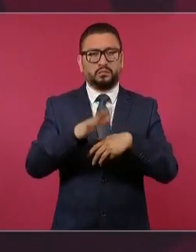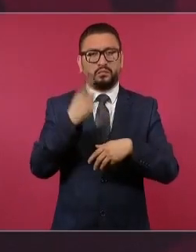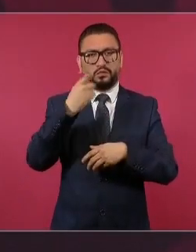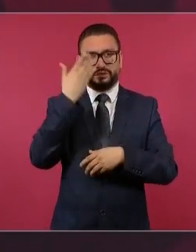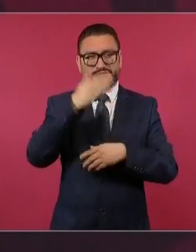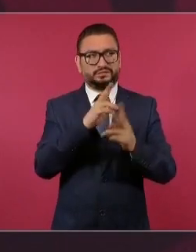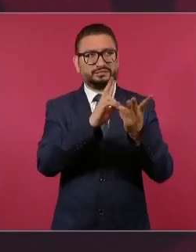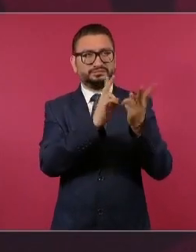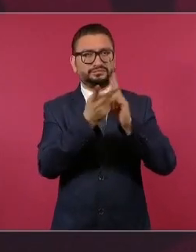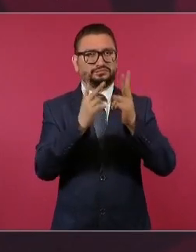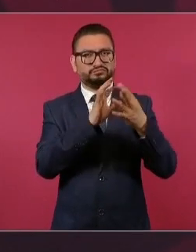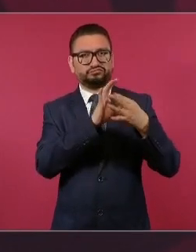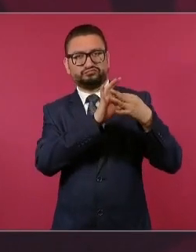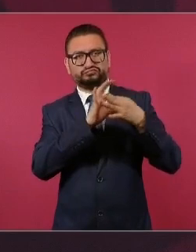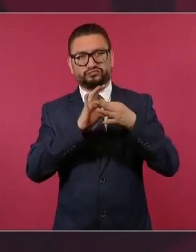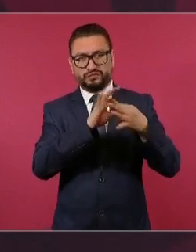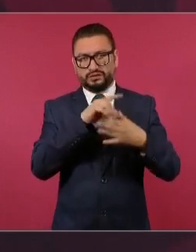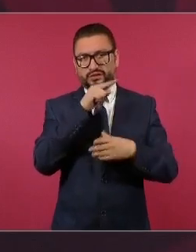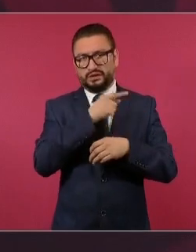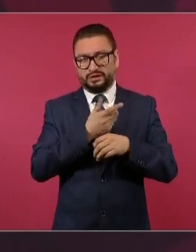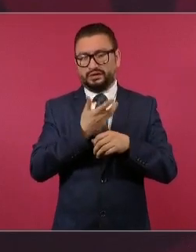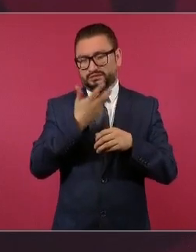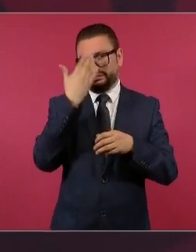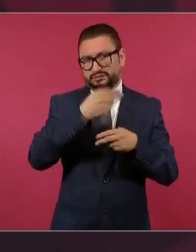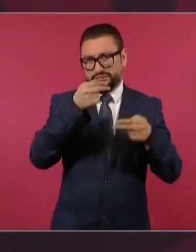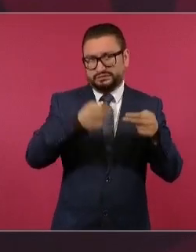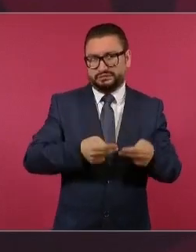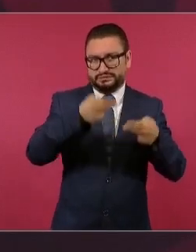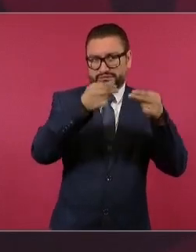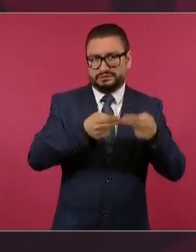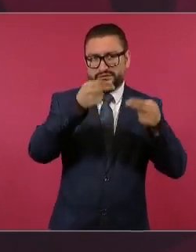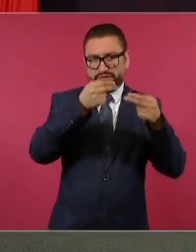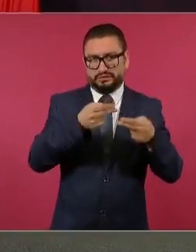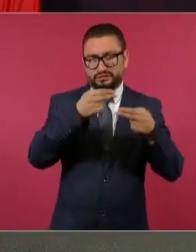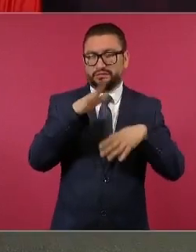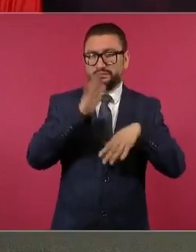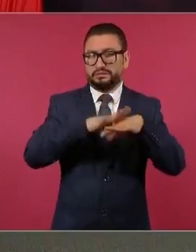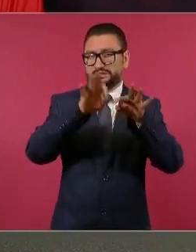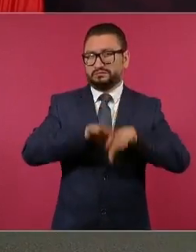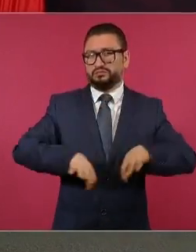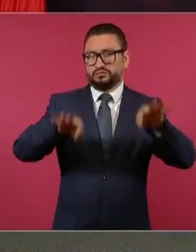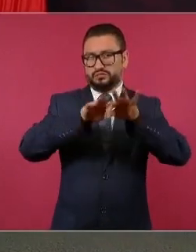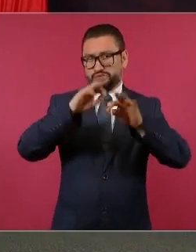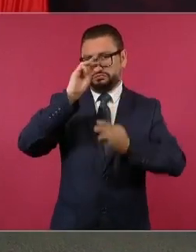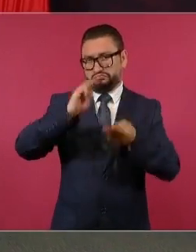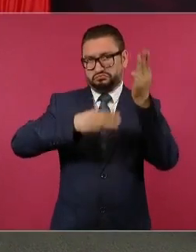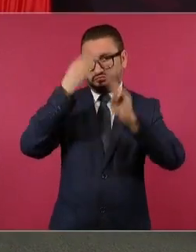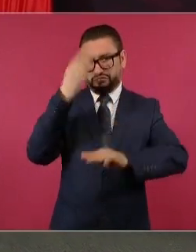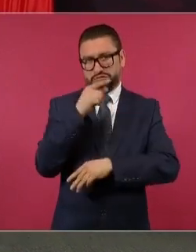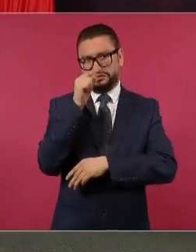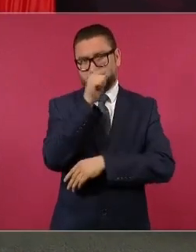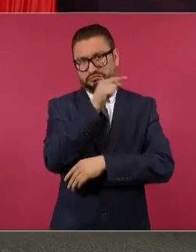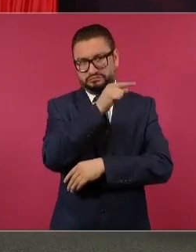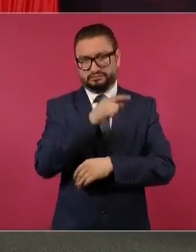vecindad que tenemos con el mercado más importante del mundo.